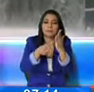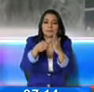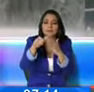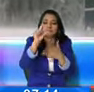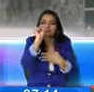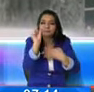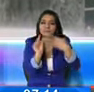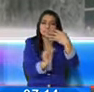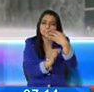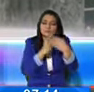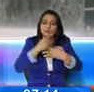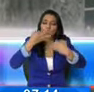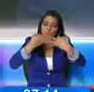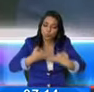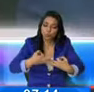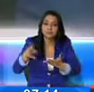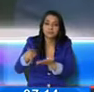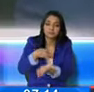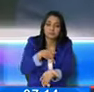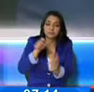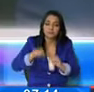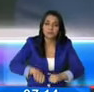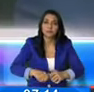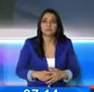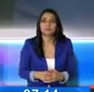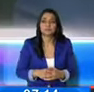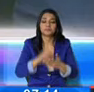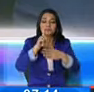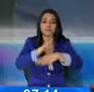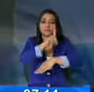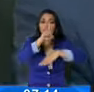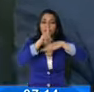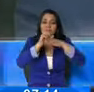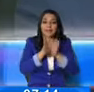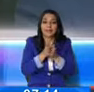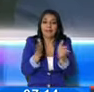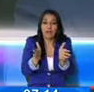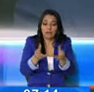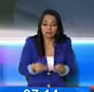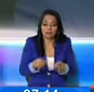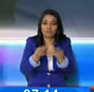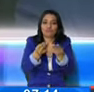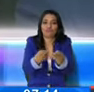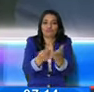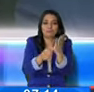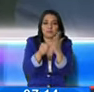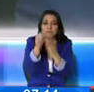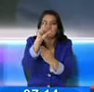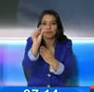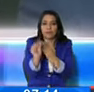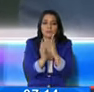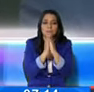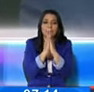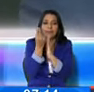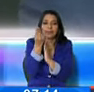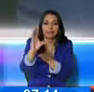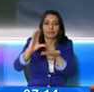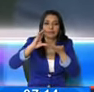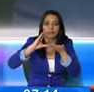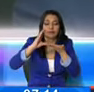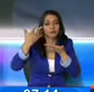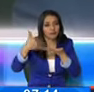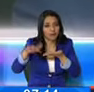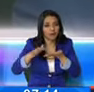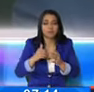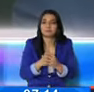Finanzas para que se cumpla con el pago. Por parte de la Dirección General al Ministerio de Finanzas solicitando los recursos. Entendería